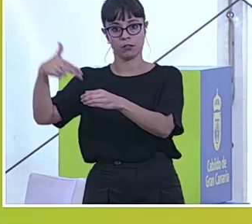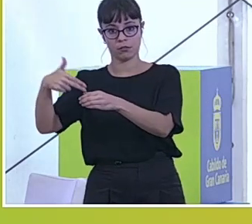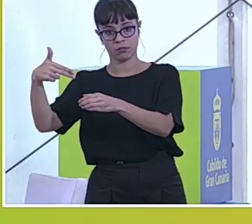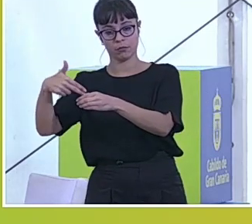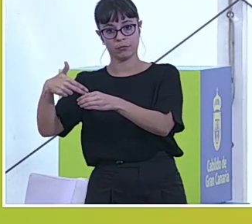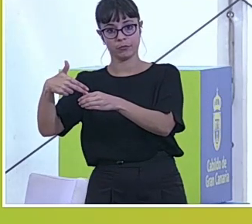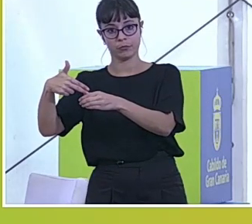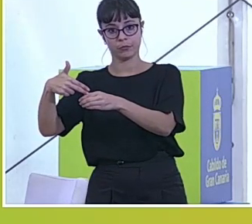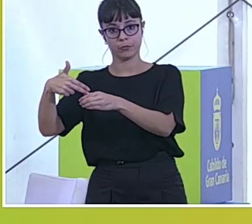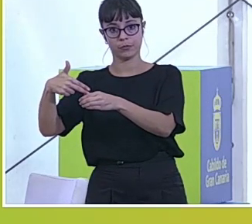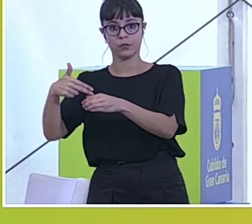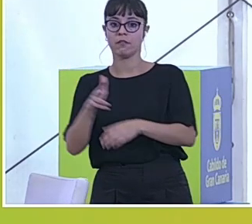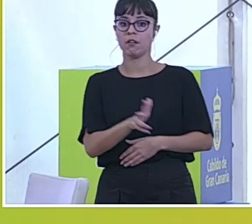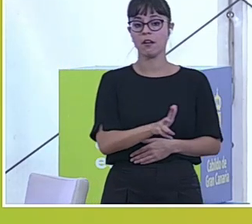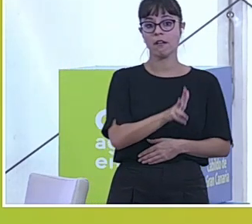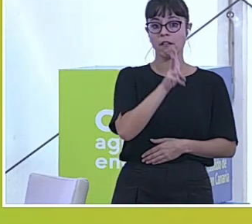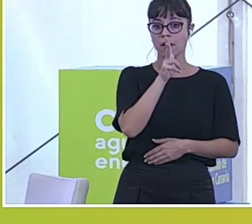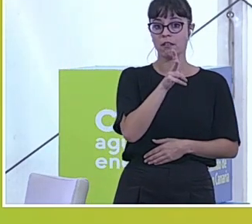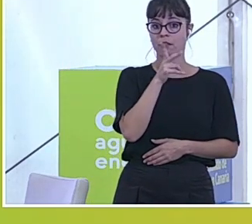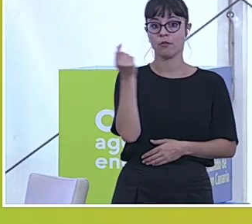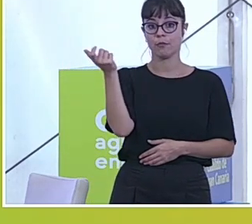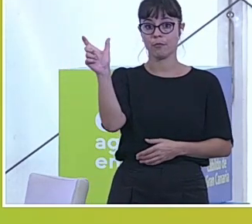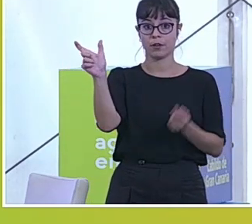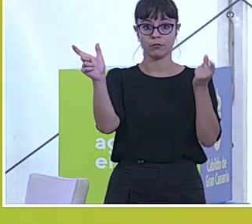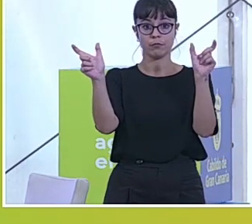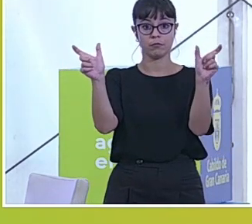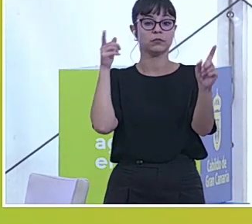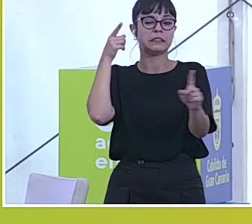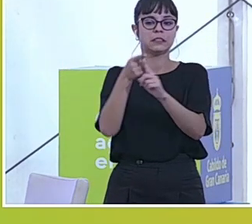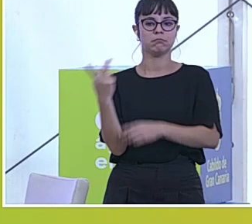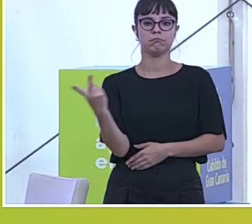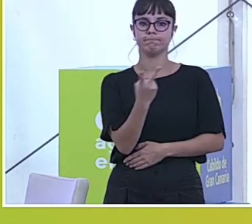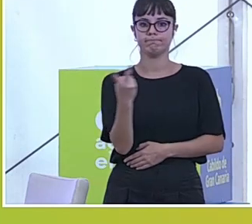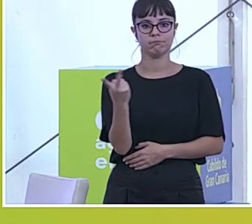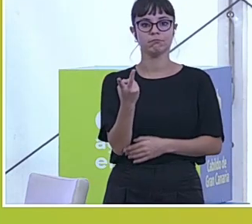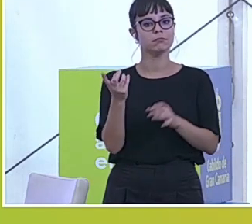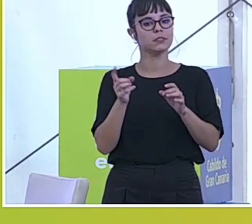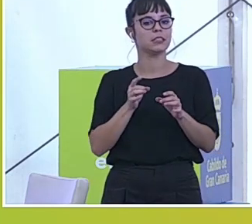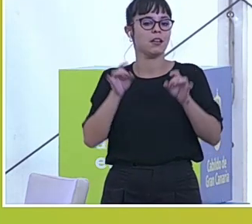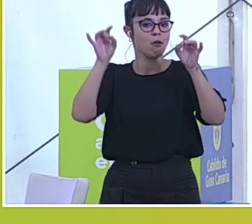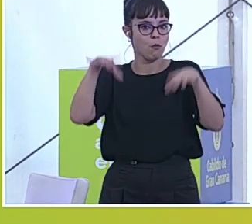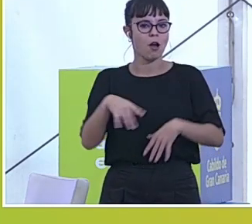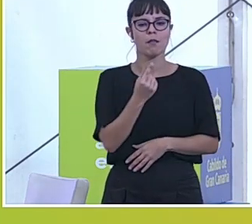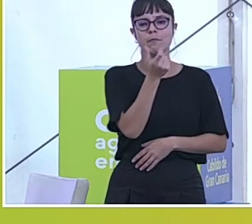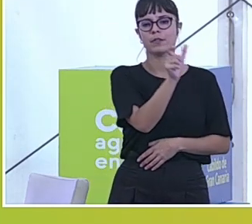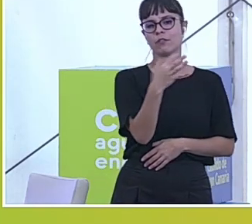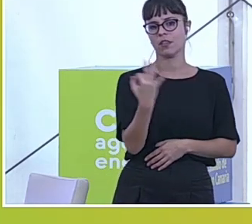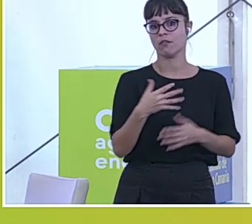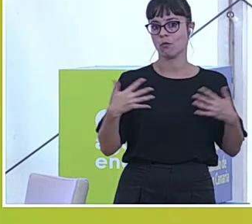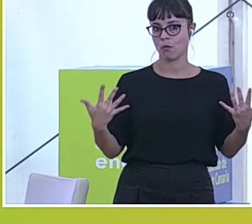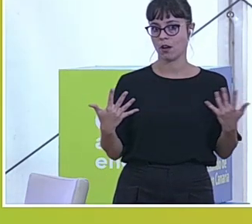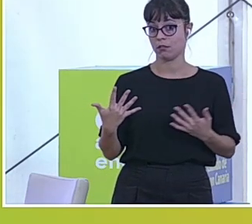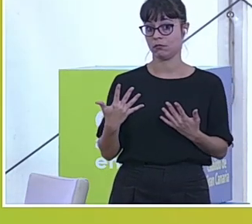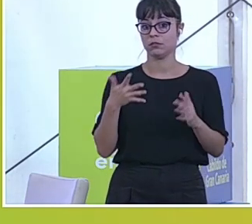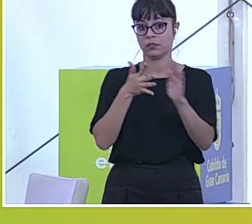coste que debería tener ese hidrógeno para tener la situación de paridad. O sea, que el usuario estuviera pagando lo mismo que está pagando